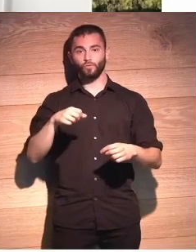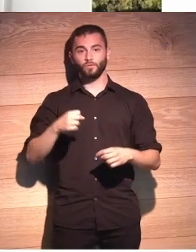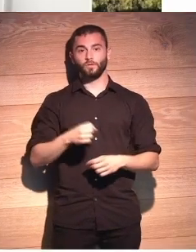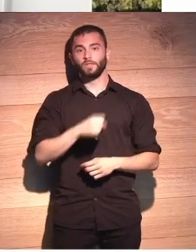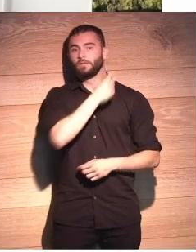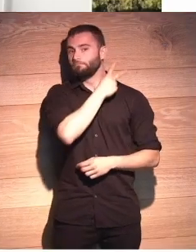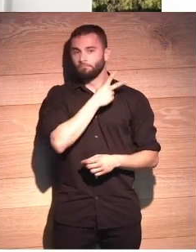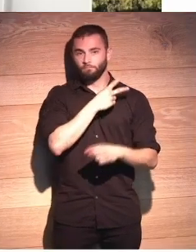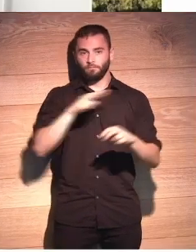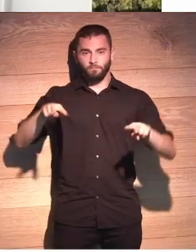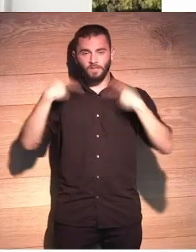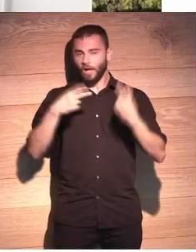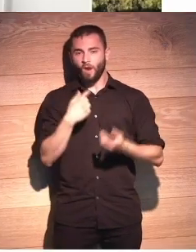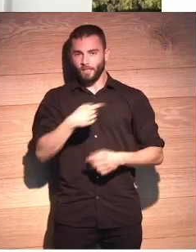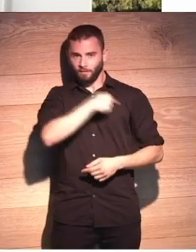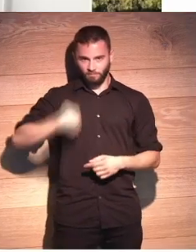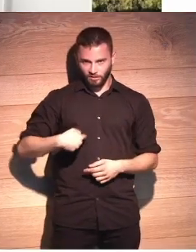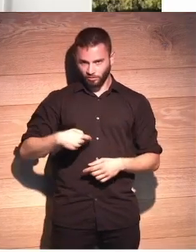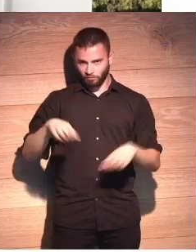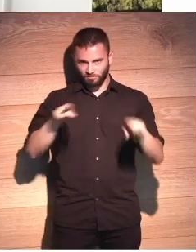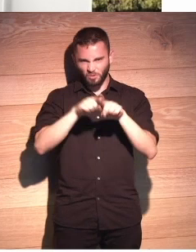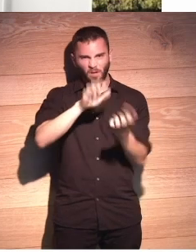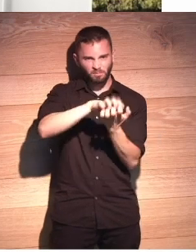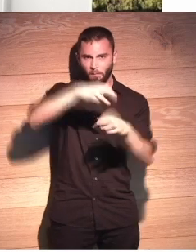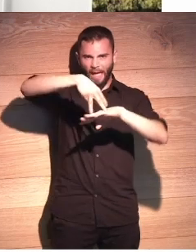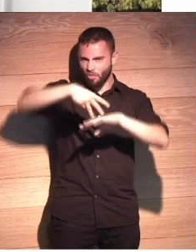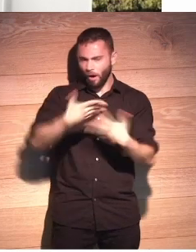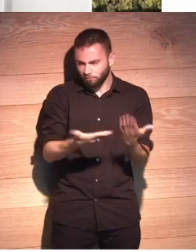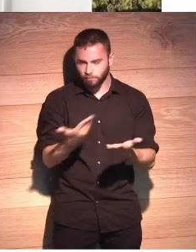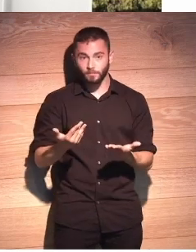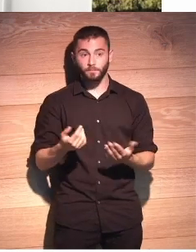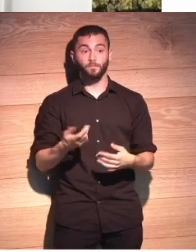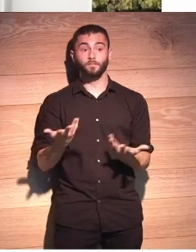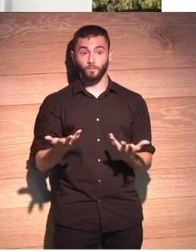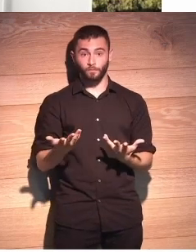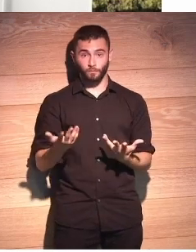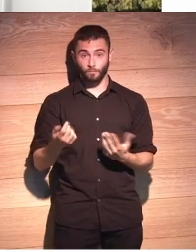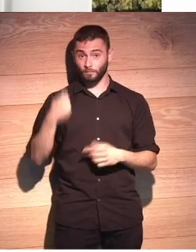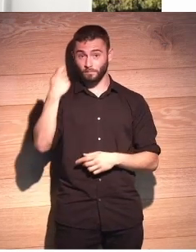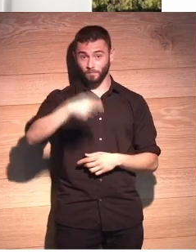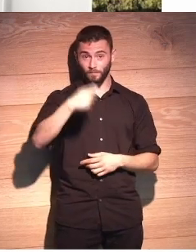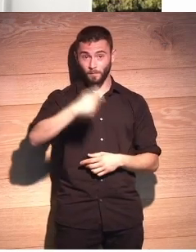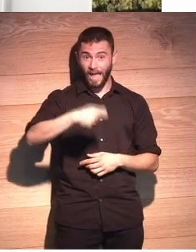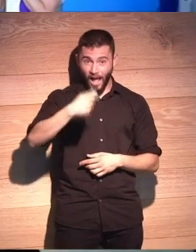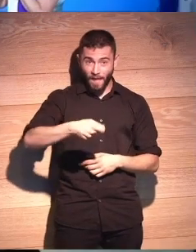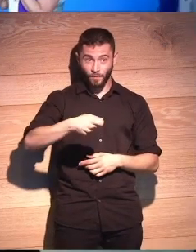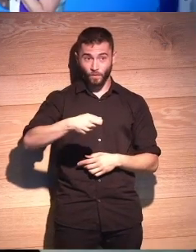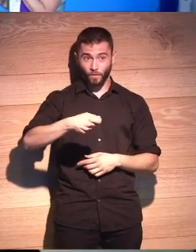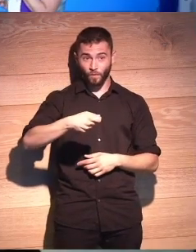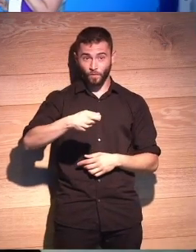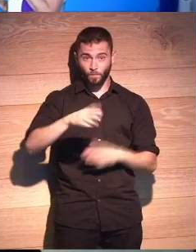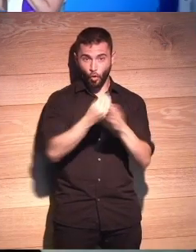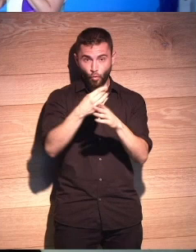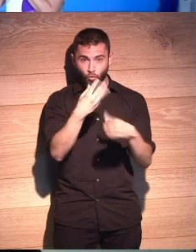especie de Burger King o McDonald's o lo que sea. Bueno, pues no está pagando como hacemos aquí seleccionando